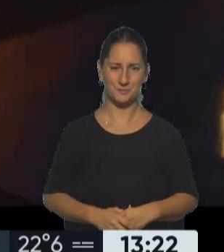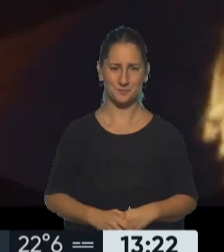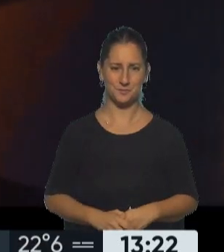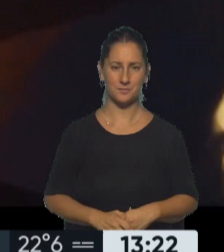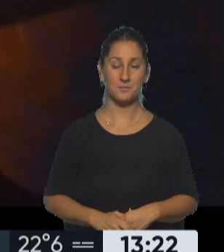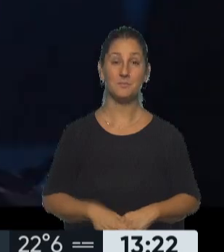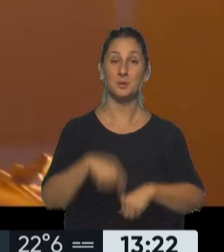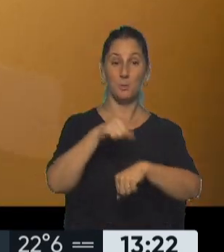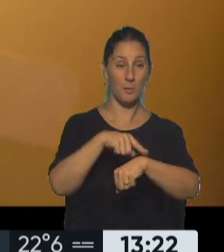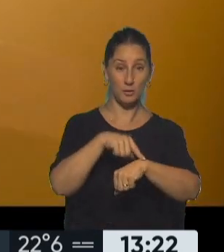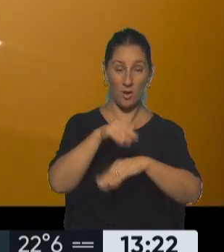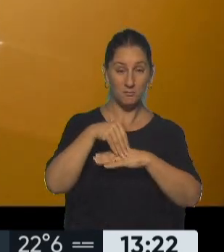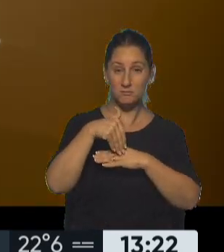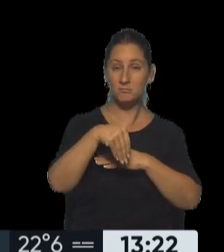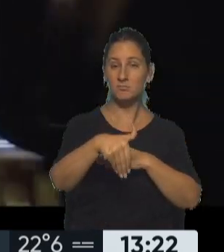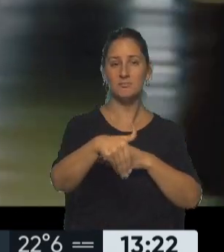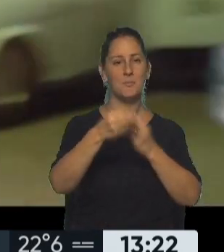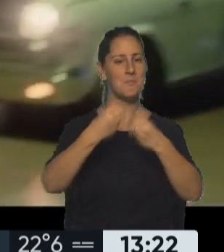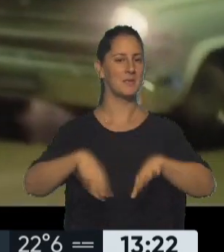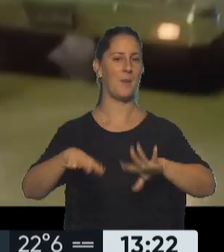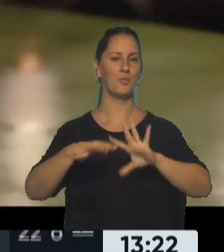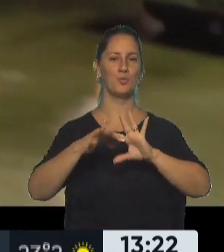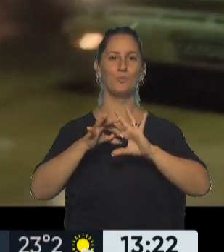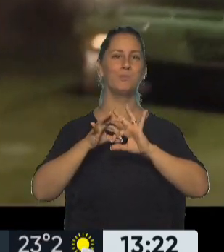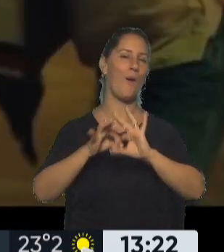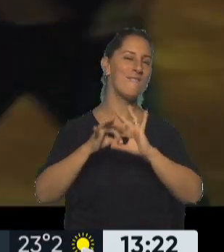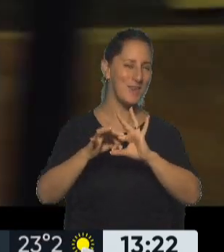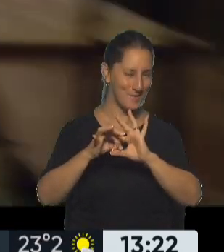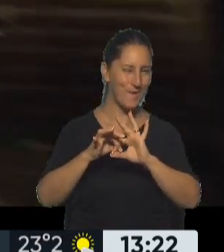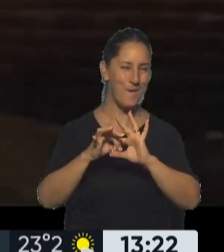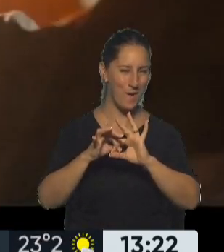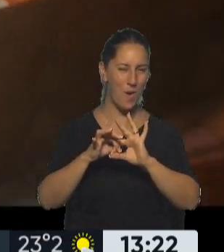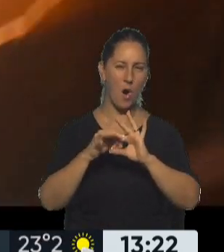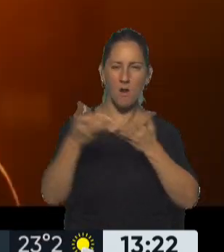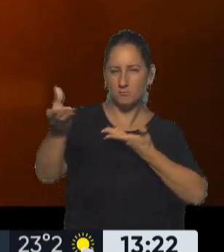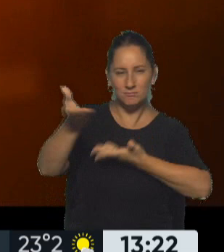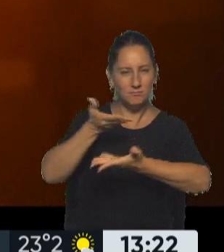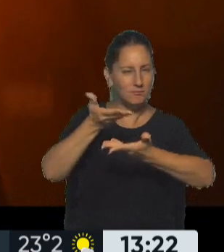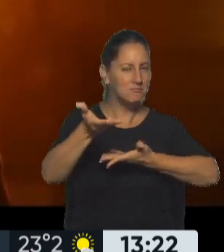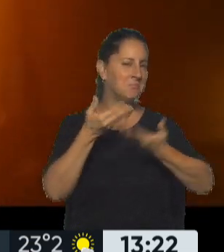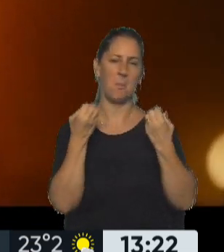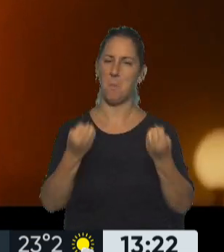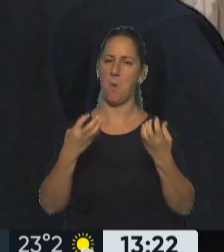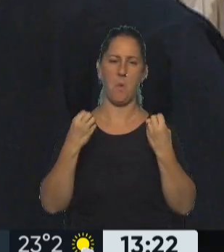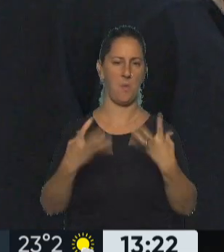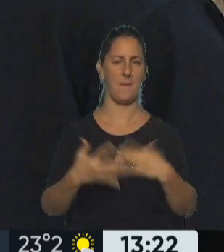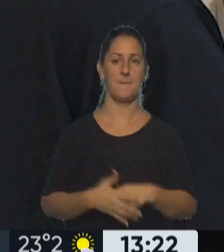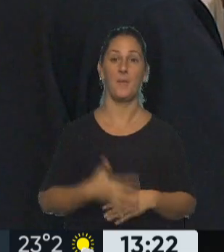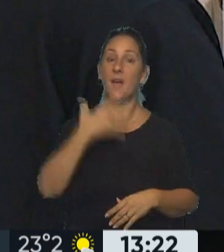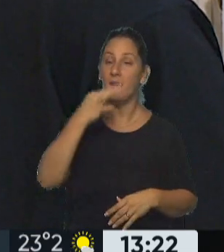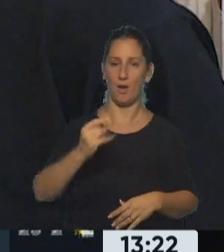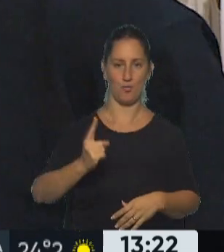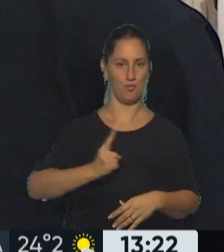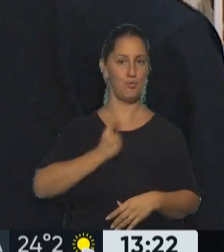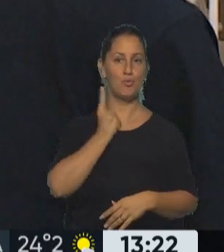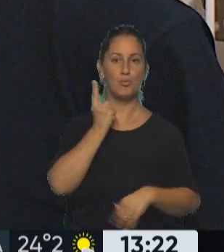a partir de ese momento se generó como un vínculo y un flow de trabajo que estuvo muy bien. Un gran honor tener